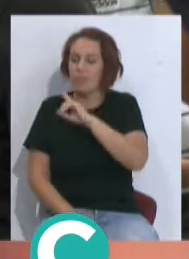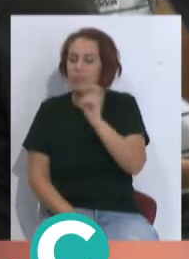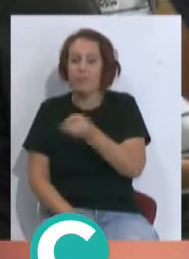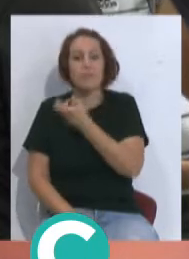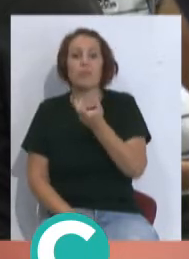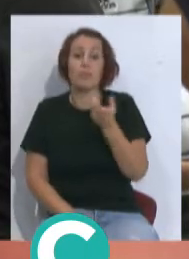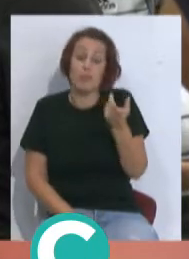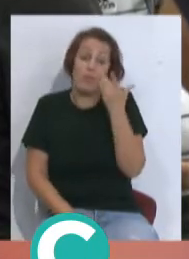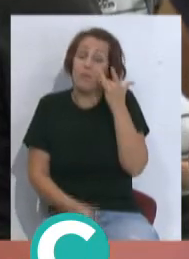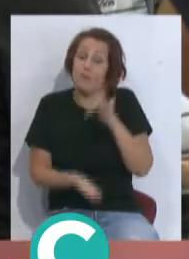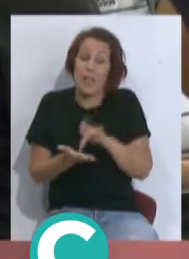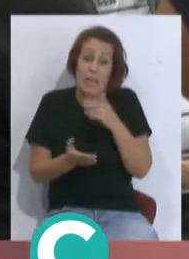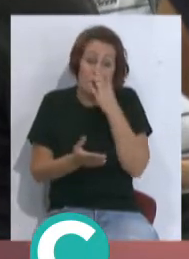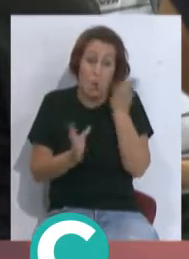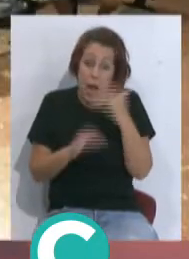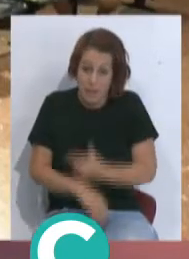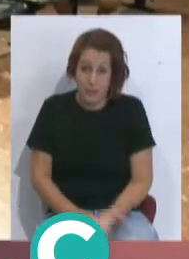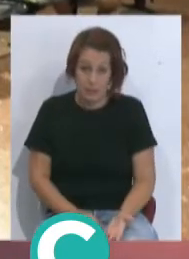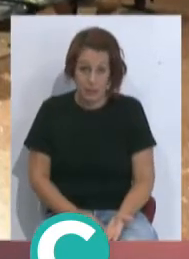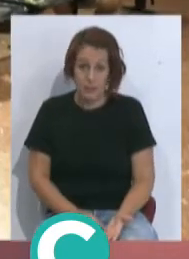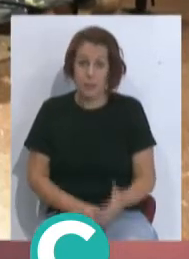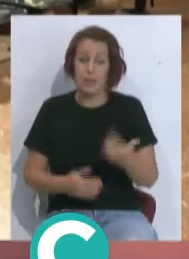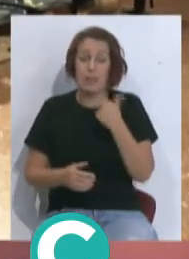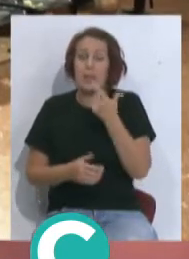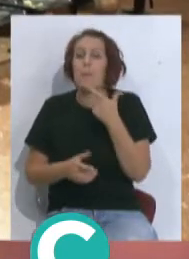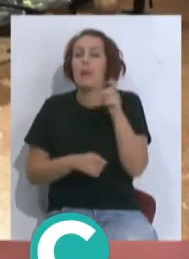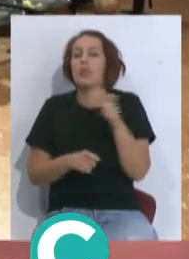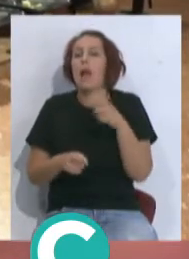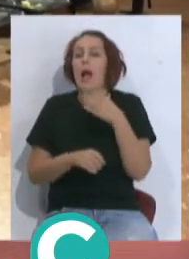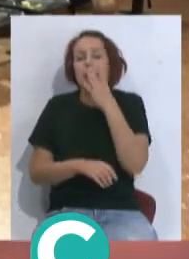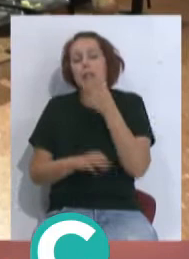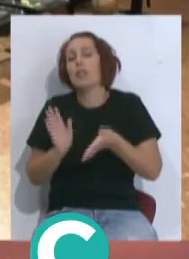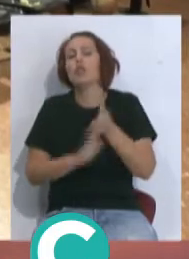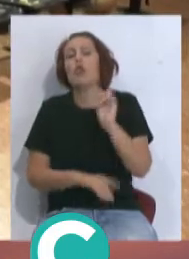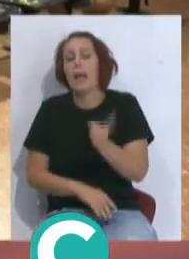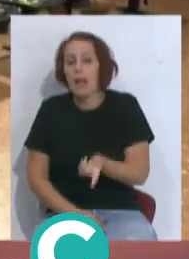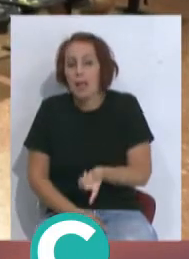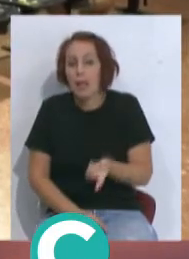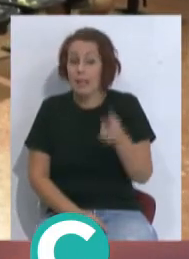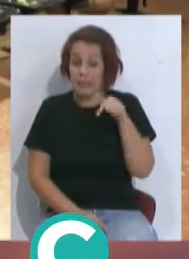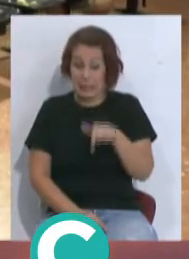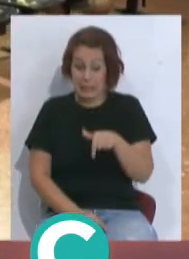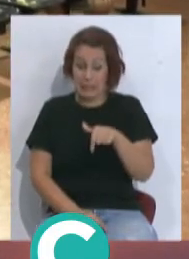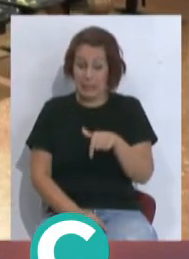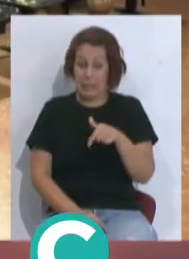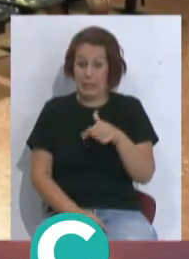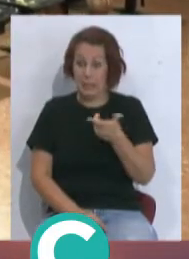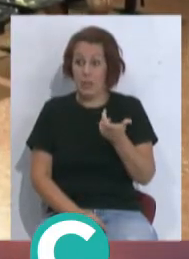hay carnaval en esa fecha. Otra Pero cosa ¿cómo es le que dices tú a la gente que no salga en carnaval, cuando bueno, hasta aquí en tiempos...